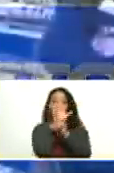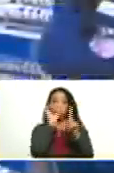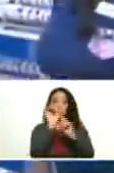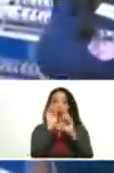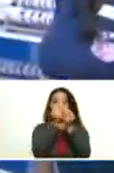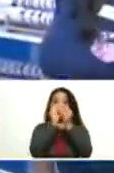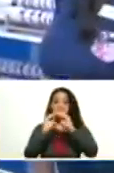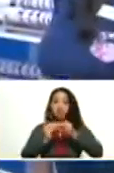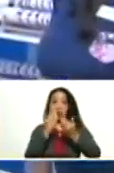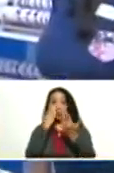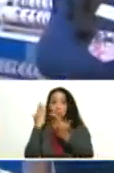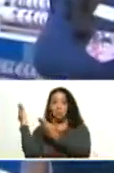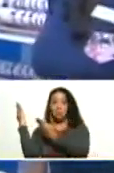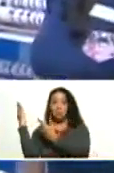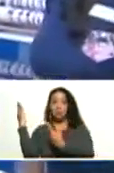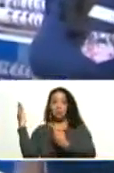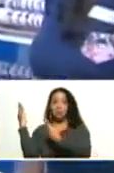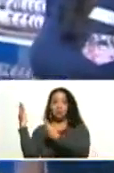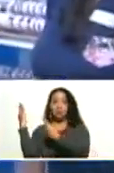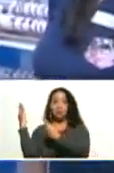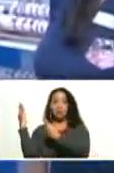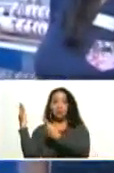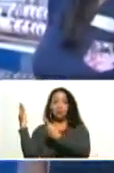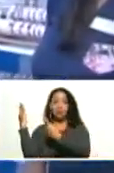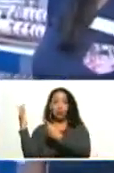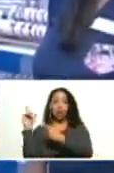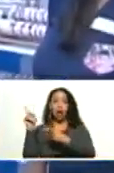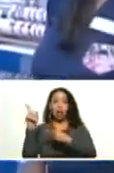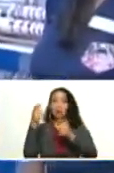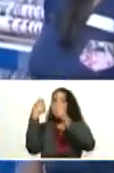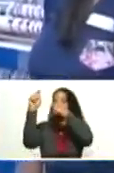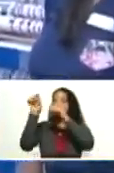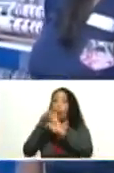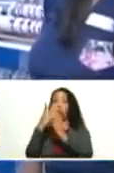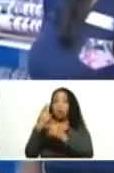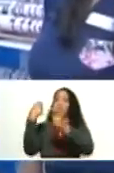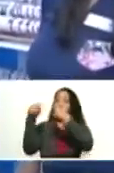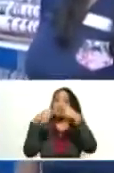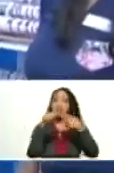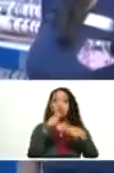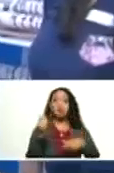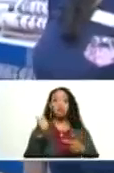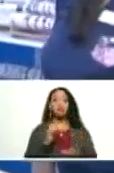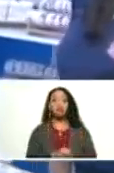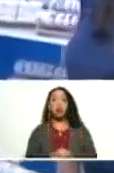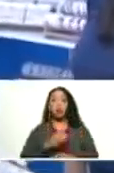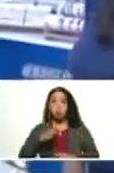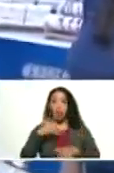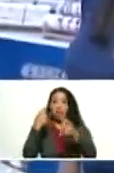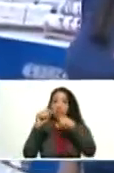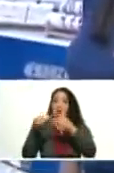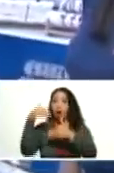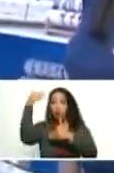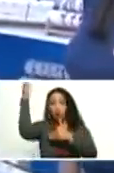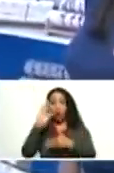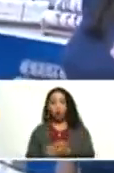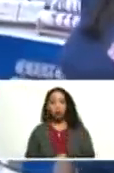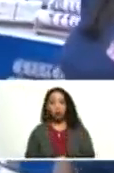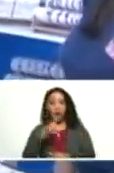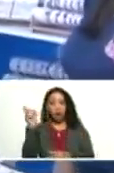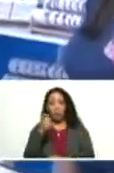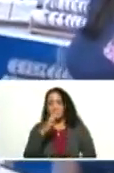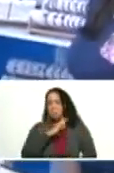Mira, usted llega y se lleva esto al mundo y lo vende por el mundo. Se pueden exportar. Ah, es una belleza